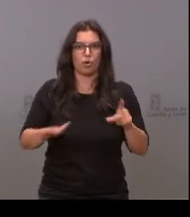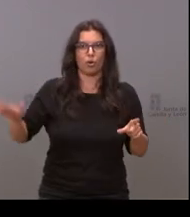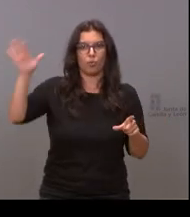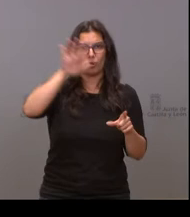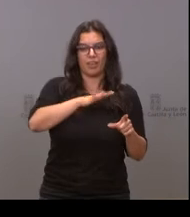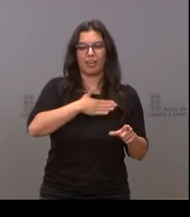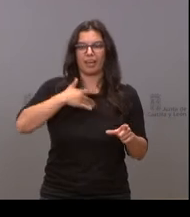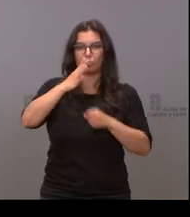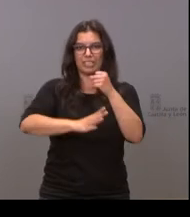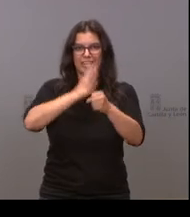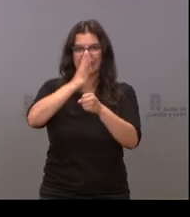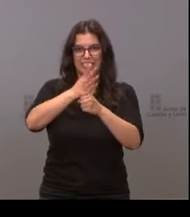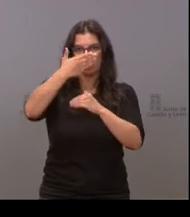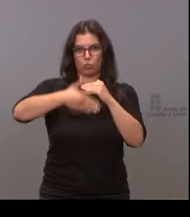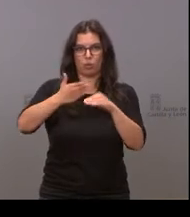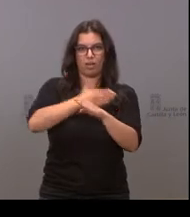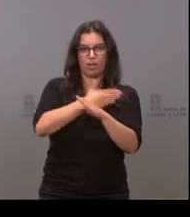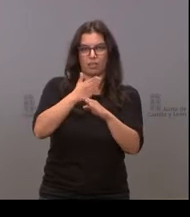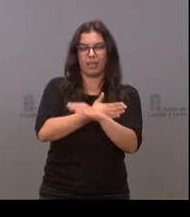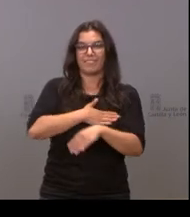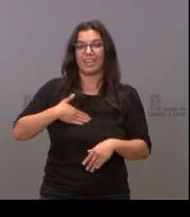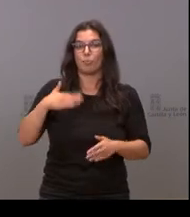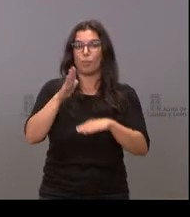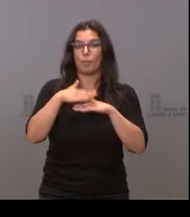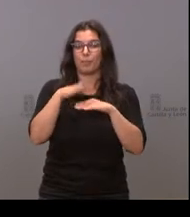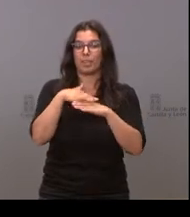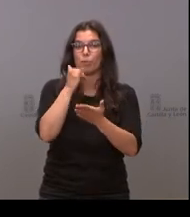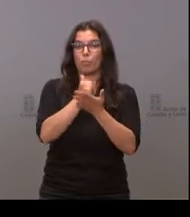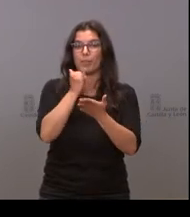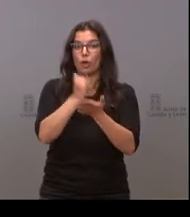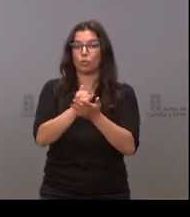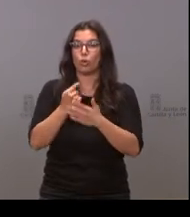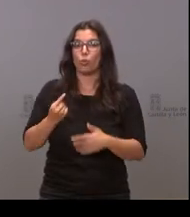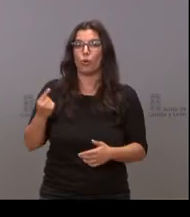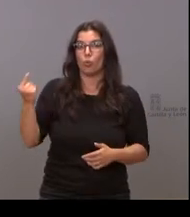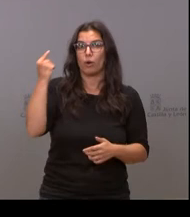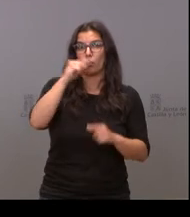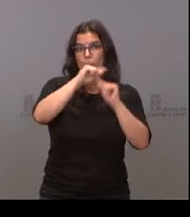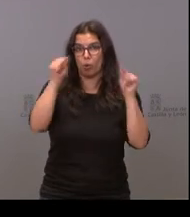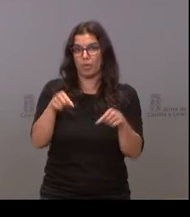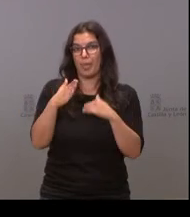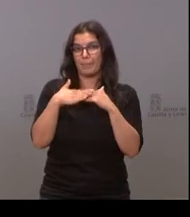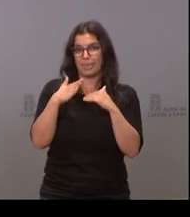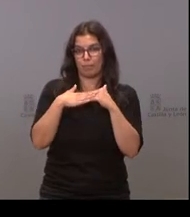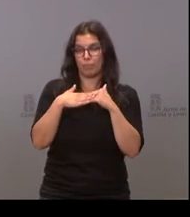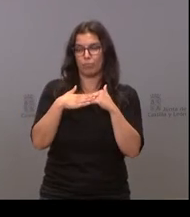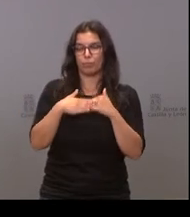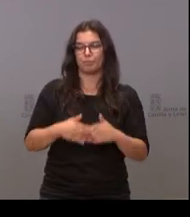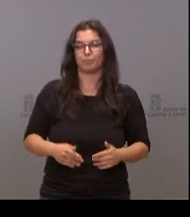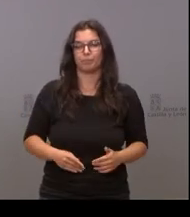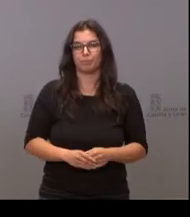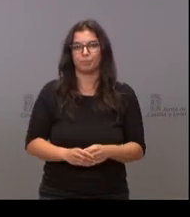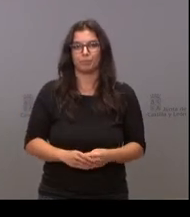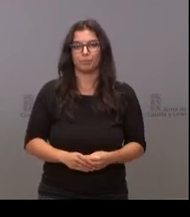legislatura queremos que haya al menos un plan piloto en cada una de las nueve provincias de nuestra comunidad